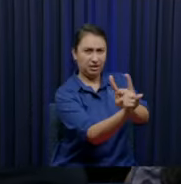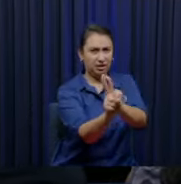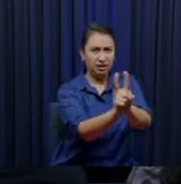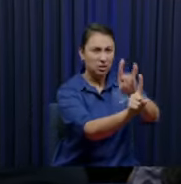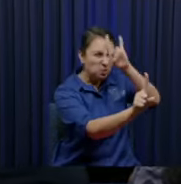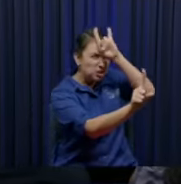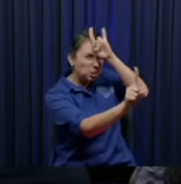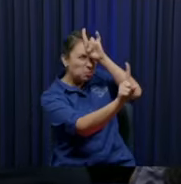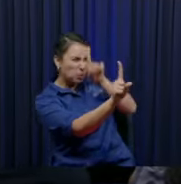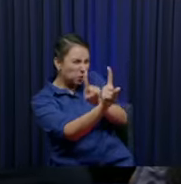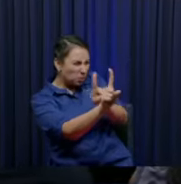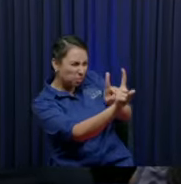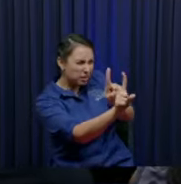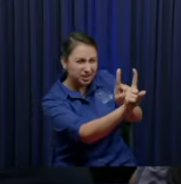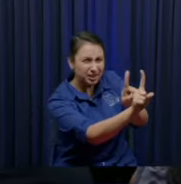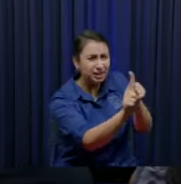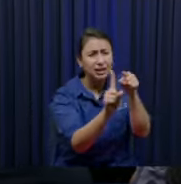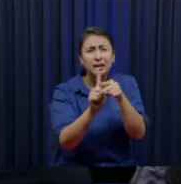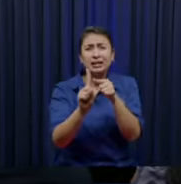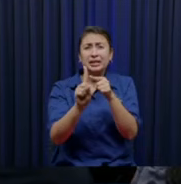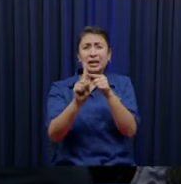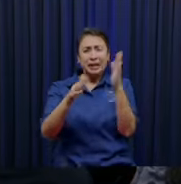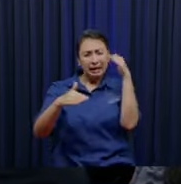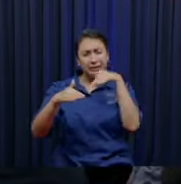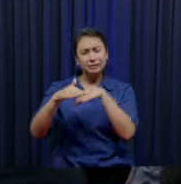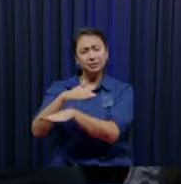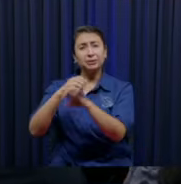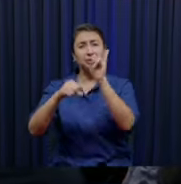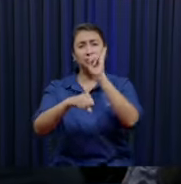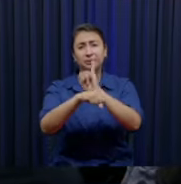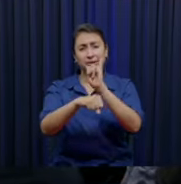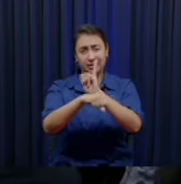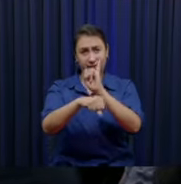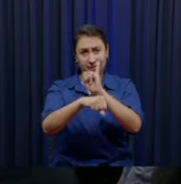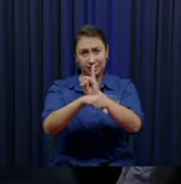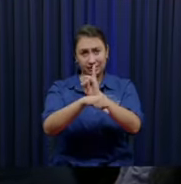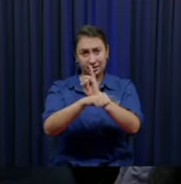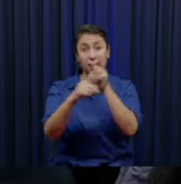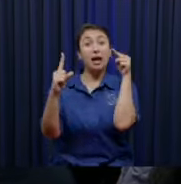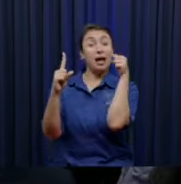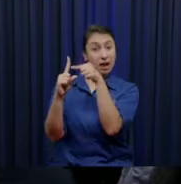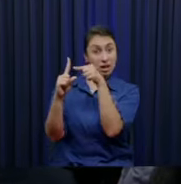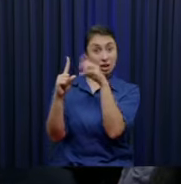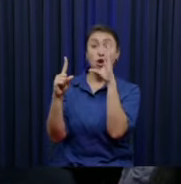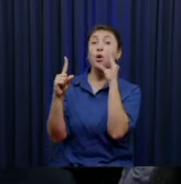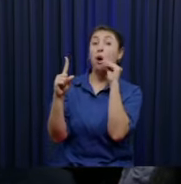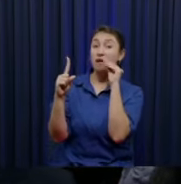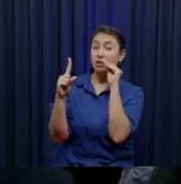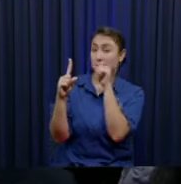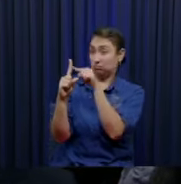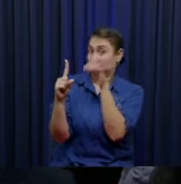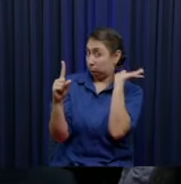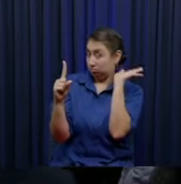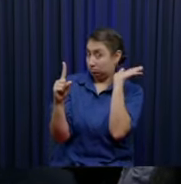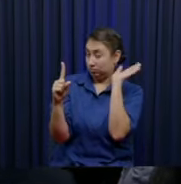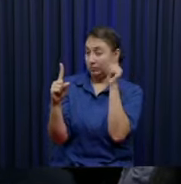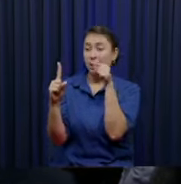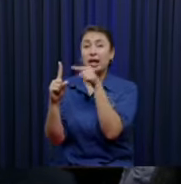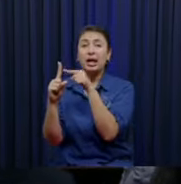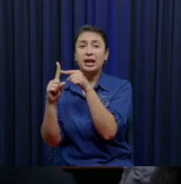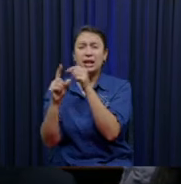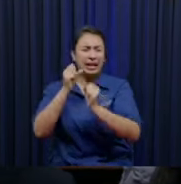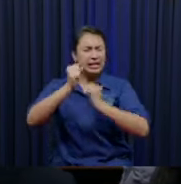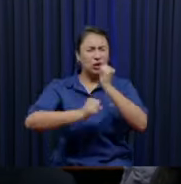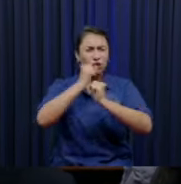Y entonces dice que entró en una iglesia. Esto es lo que él cuenta. Entró en una iglesia y el